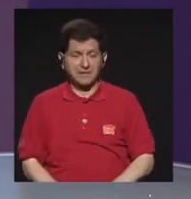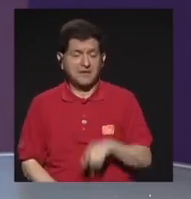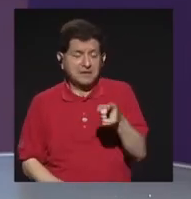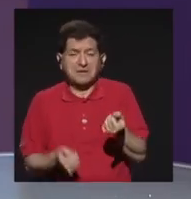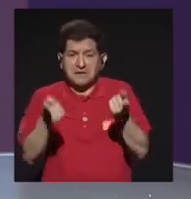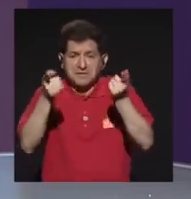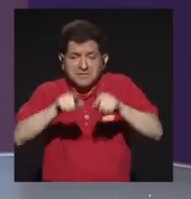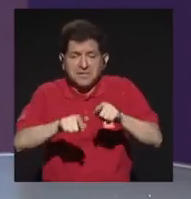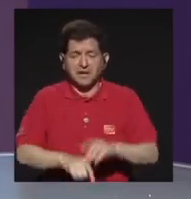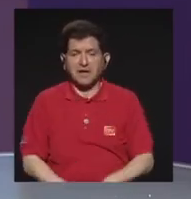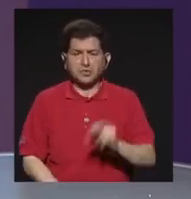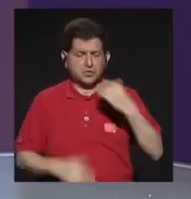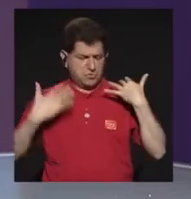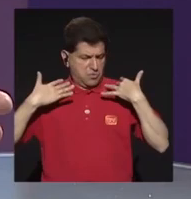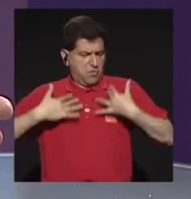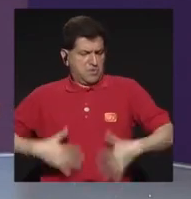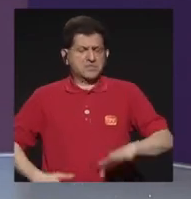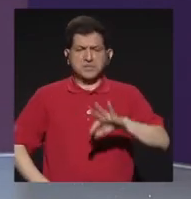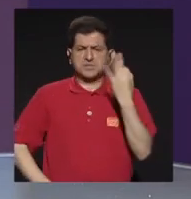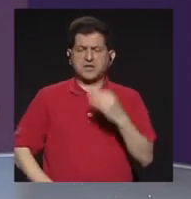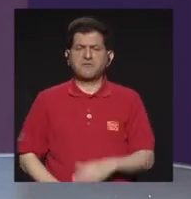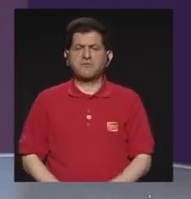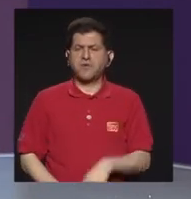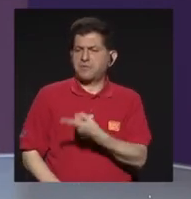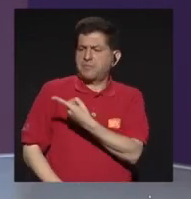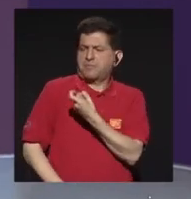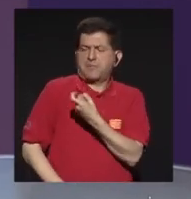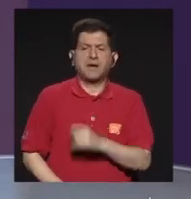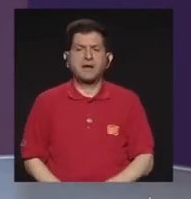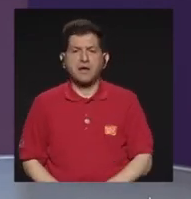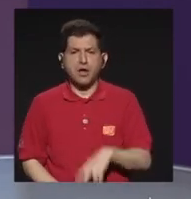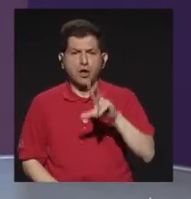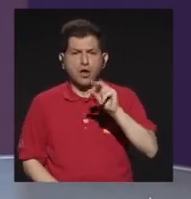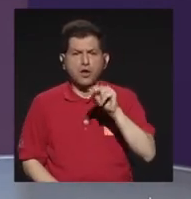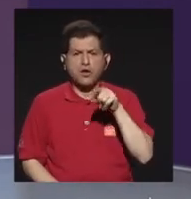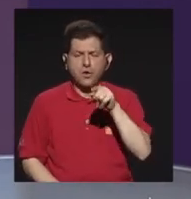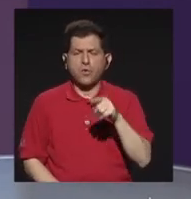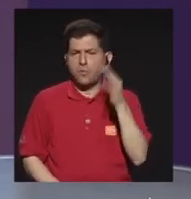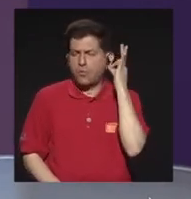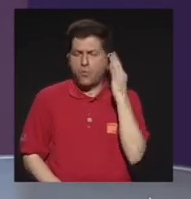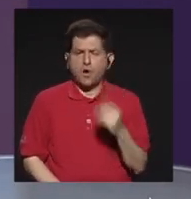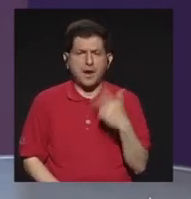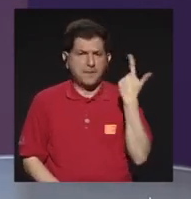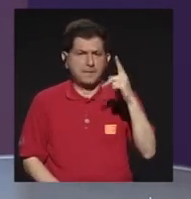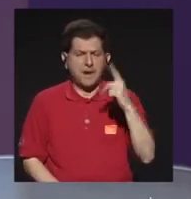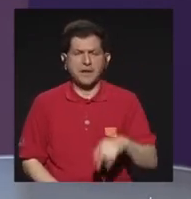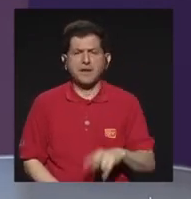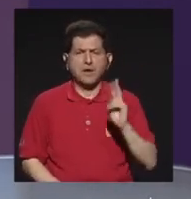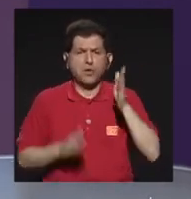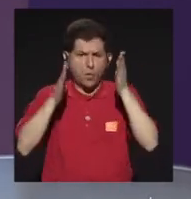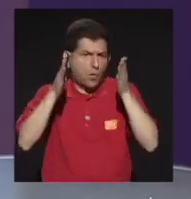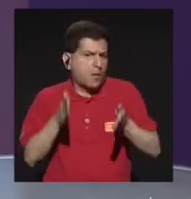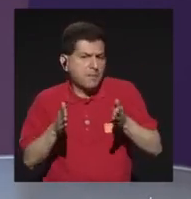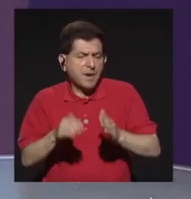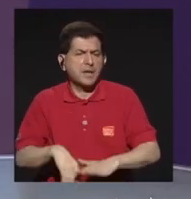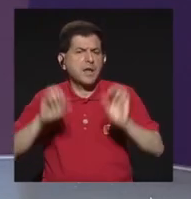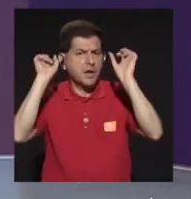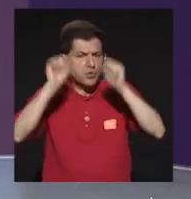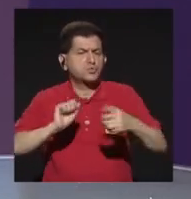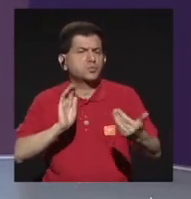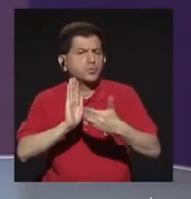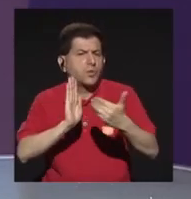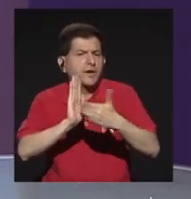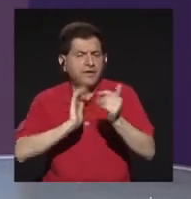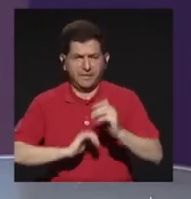que que no se vista de una forma que provoque ser una mujer que no se exponga con compañías que no le pueden hacer